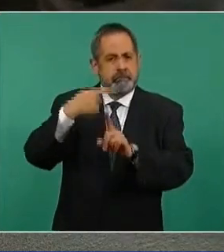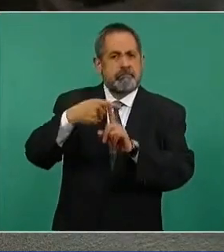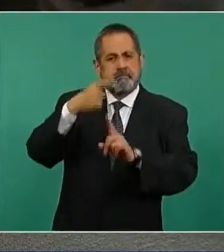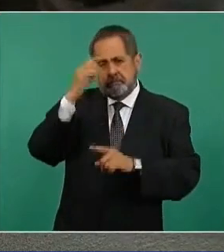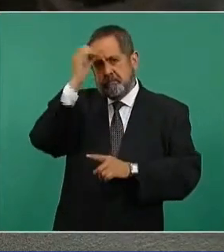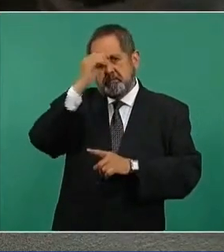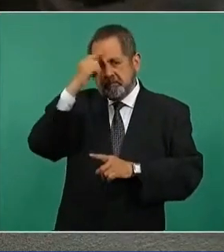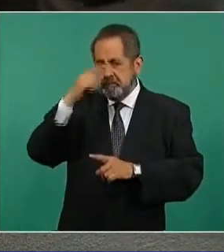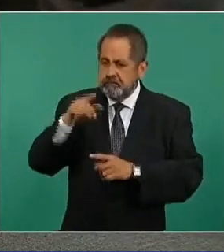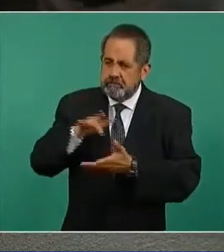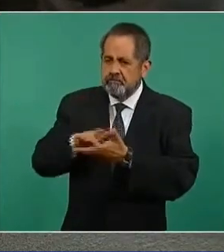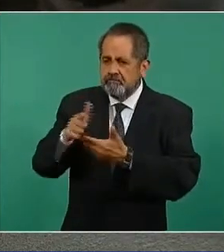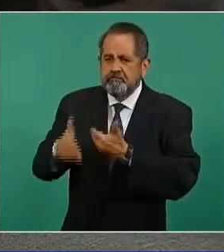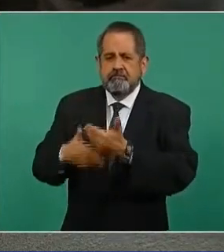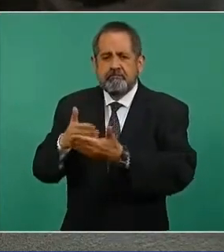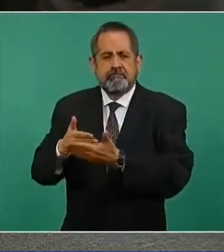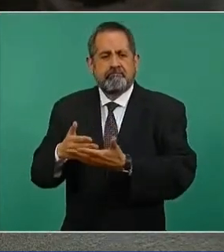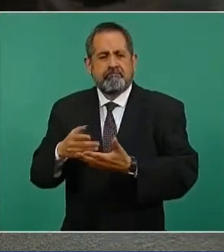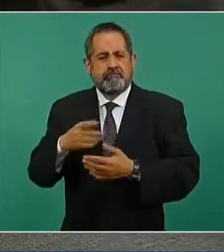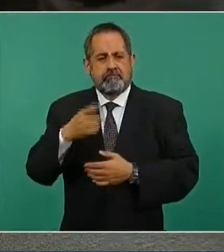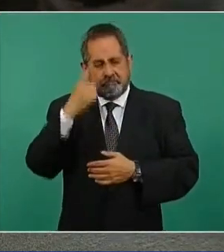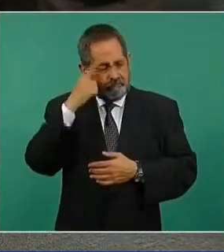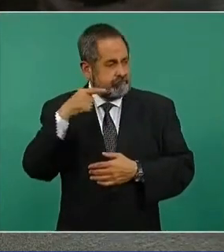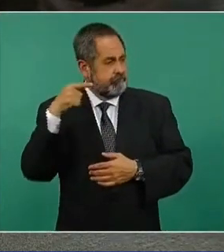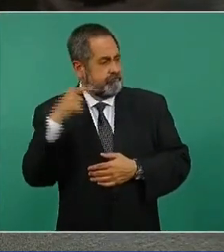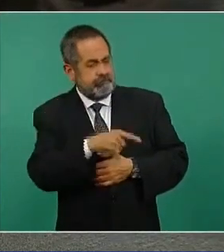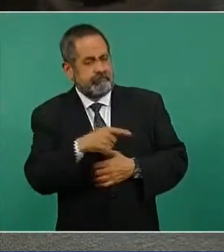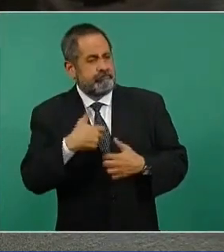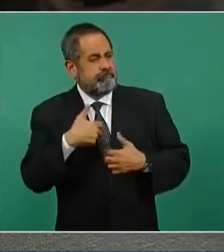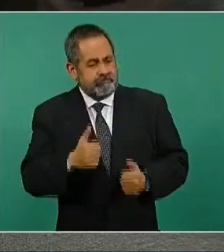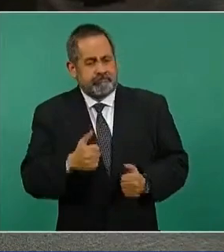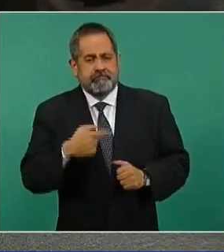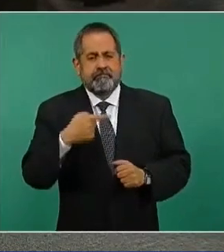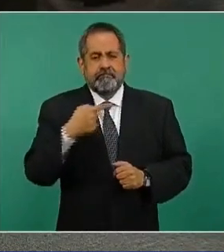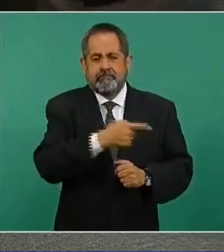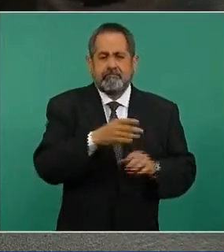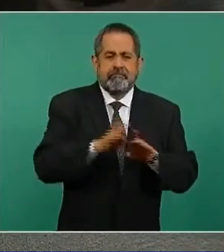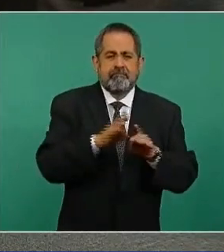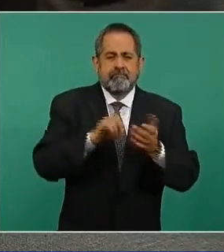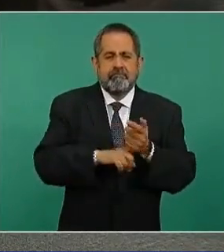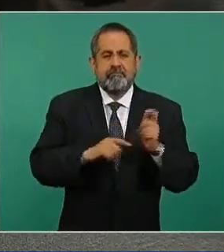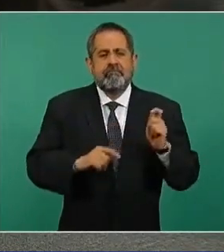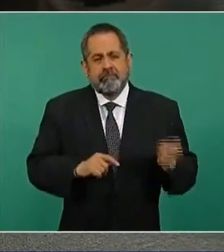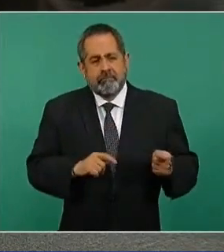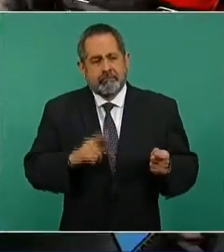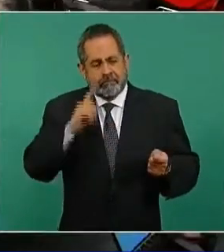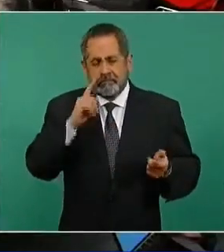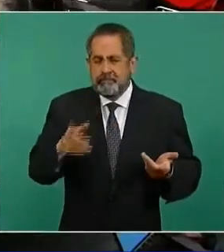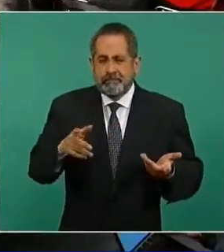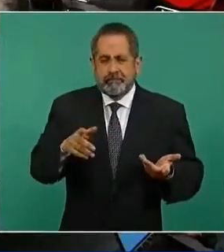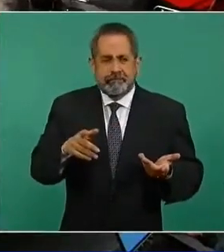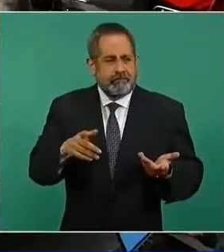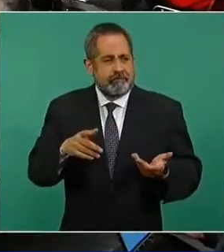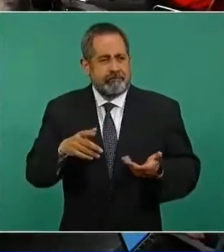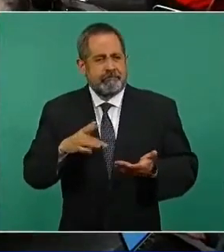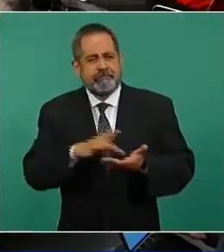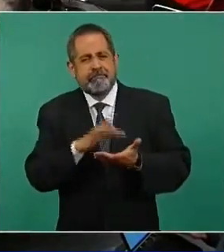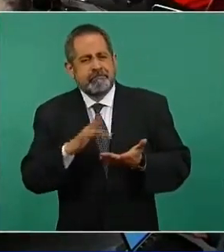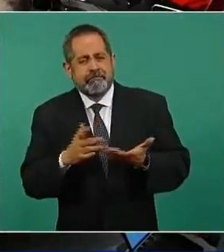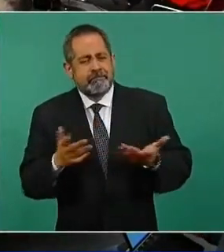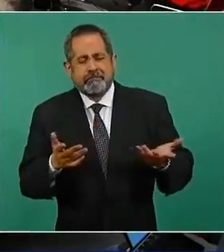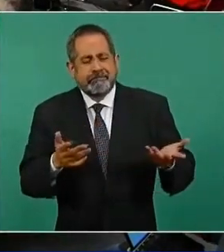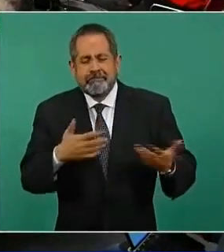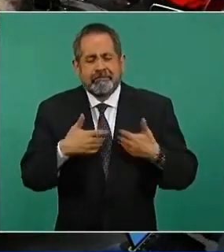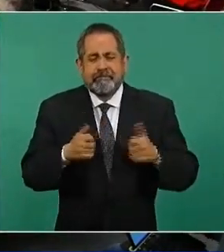ayudar a que ellos entiendan que finalmente lo que se busca es apoyar? Es